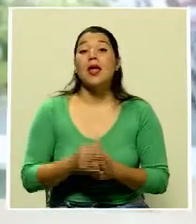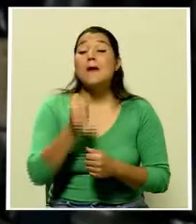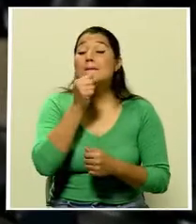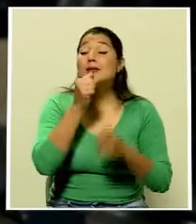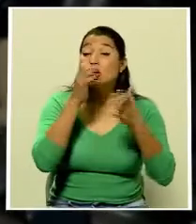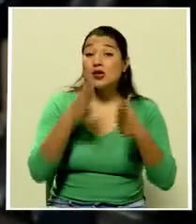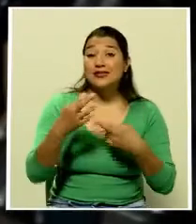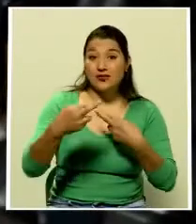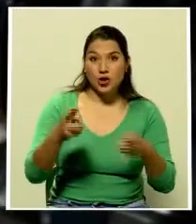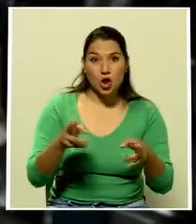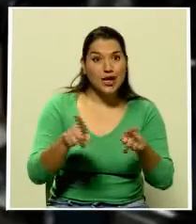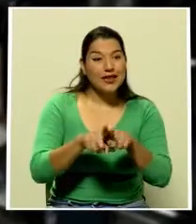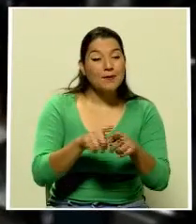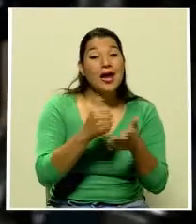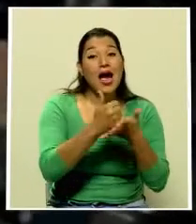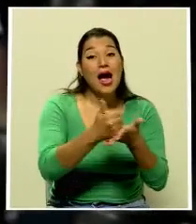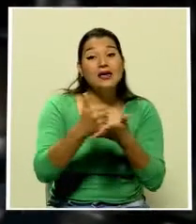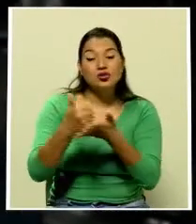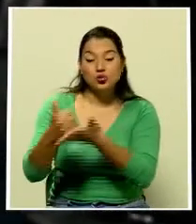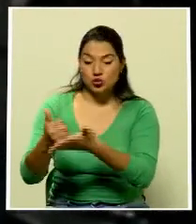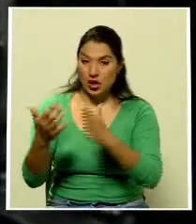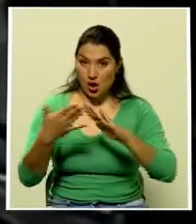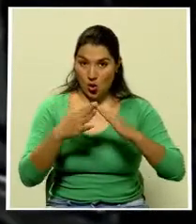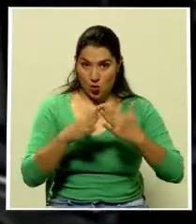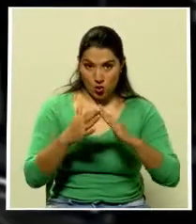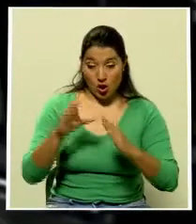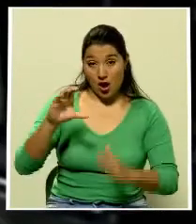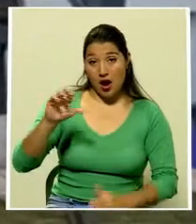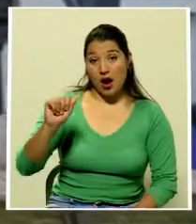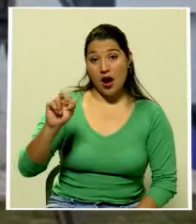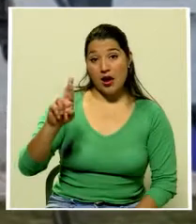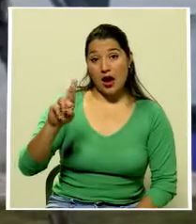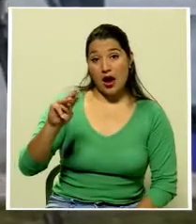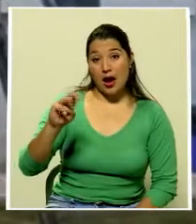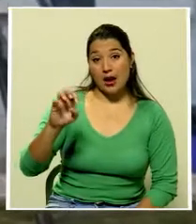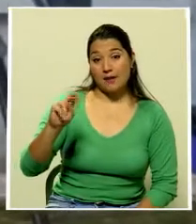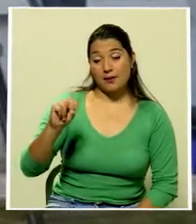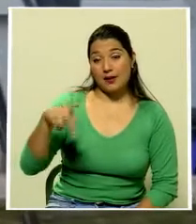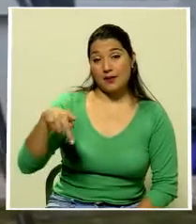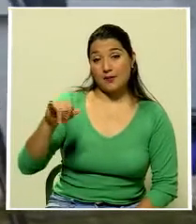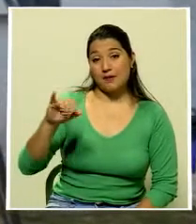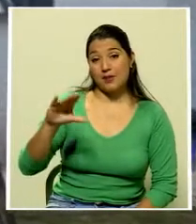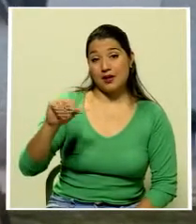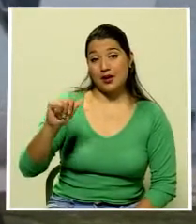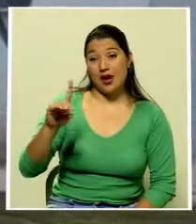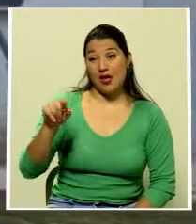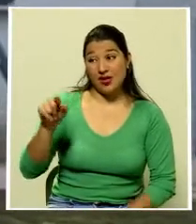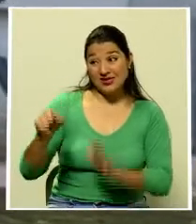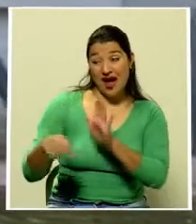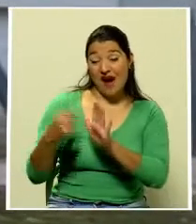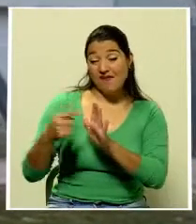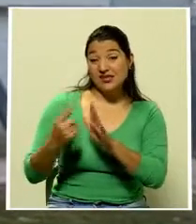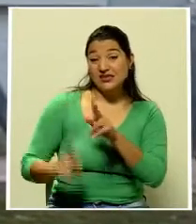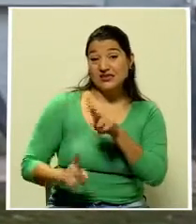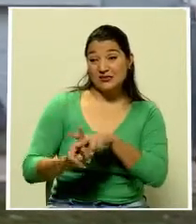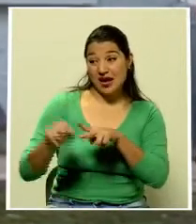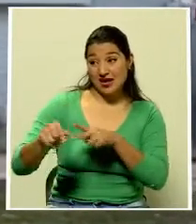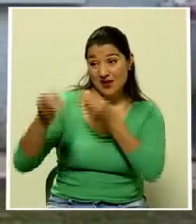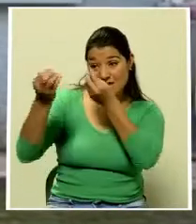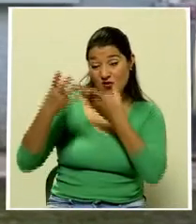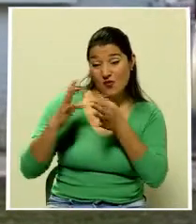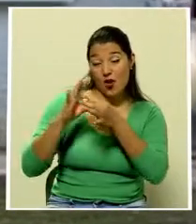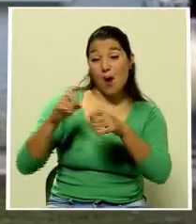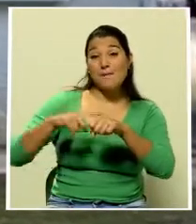a las comunidades. Carmen Picado, quien también aparece con frecuencia en medios nacionales brindando reportes sobre su cantón natal, Pérez